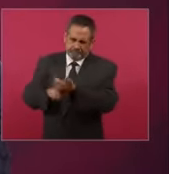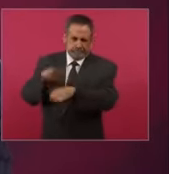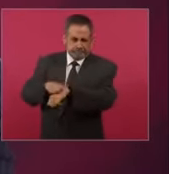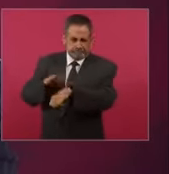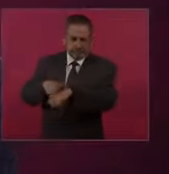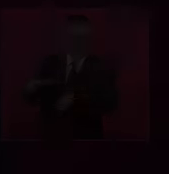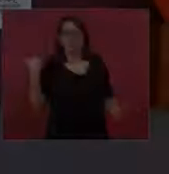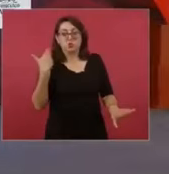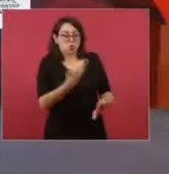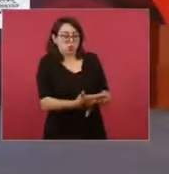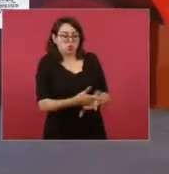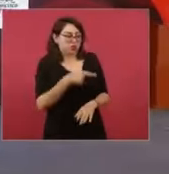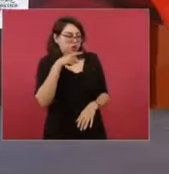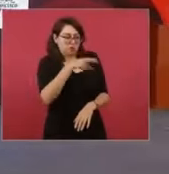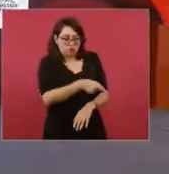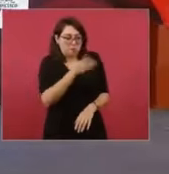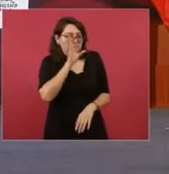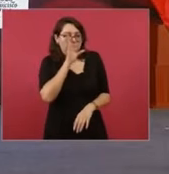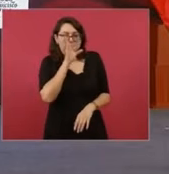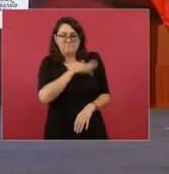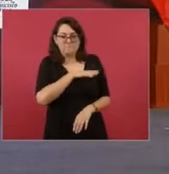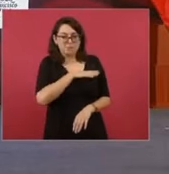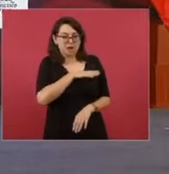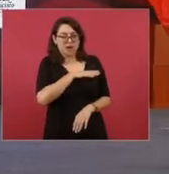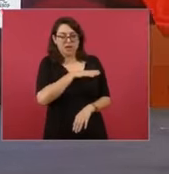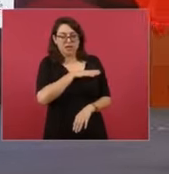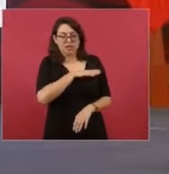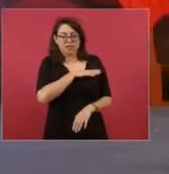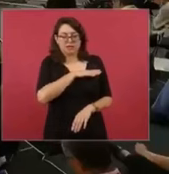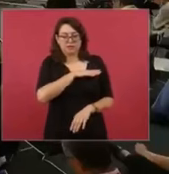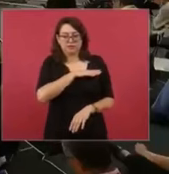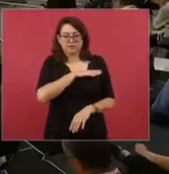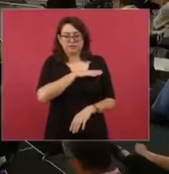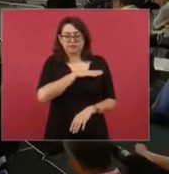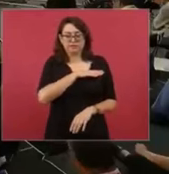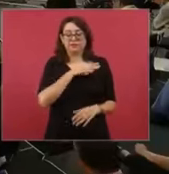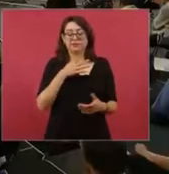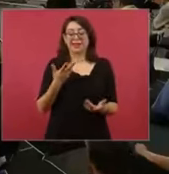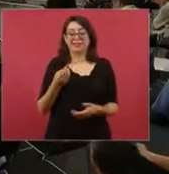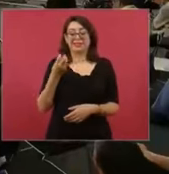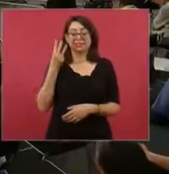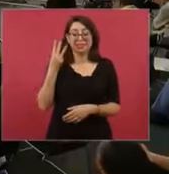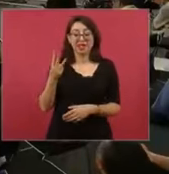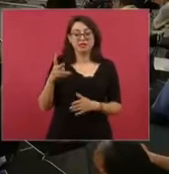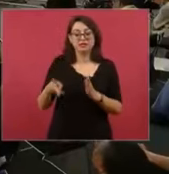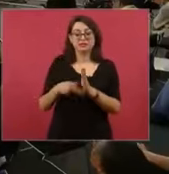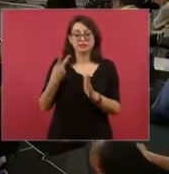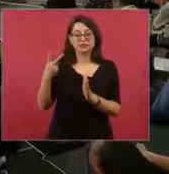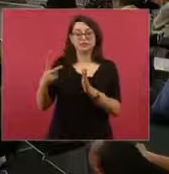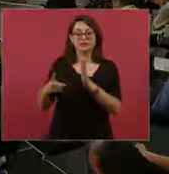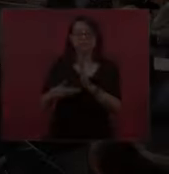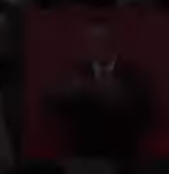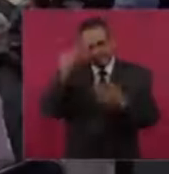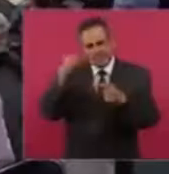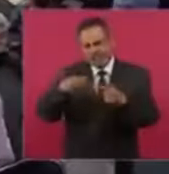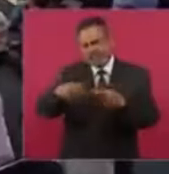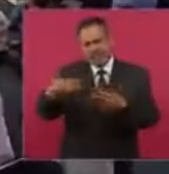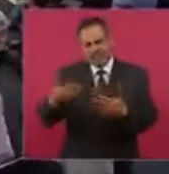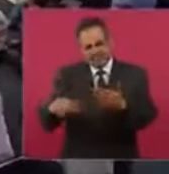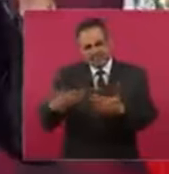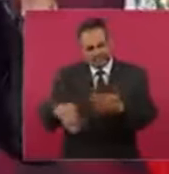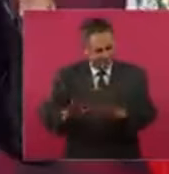que... Sin embargo, el presidente no quiso dar más detalles en cuanto a los nombres de las personas que se separarán de sus